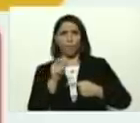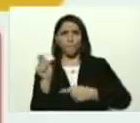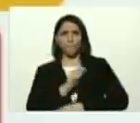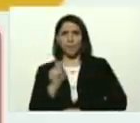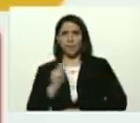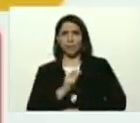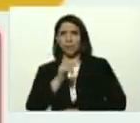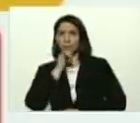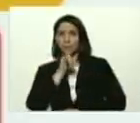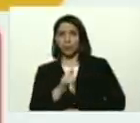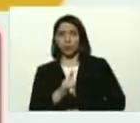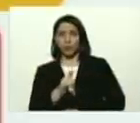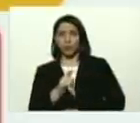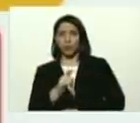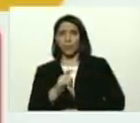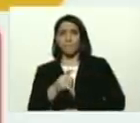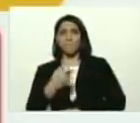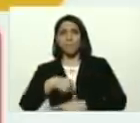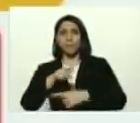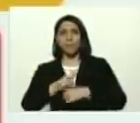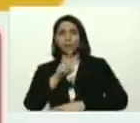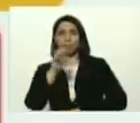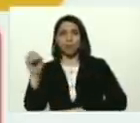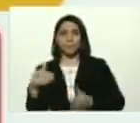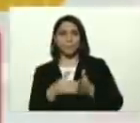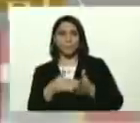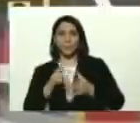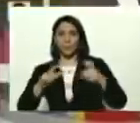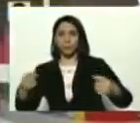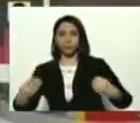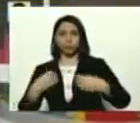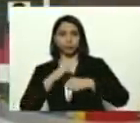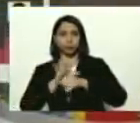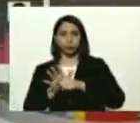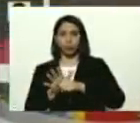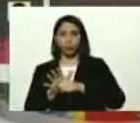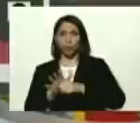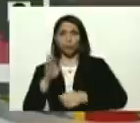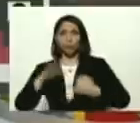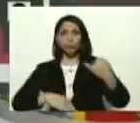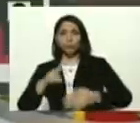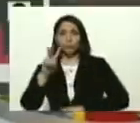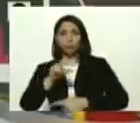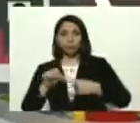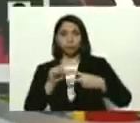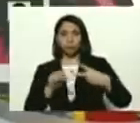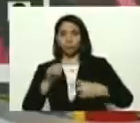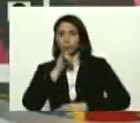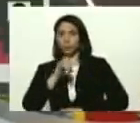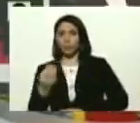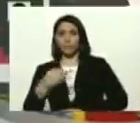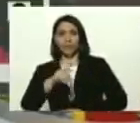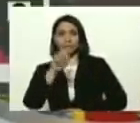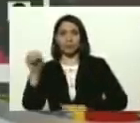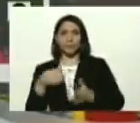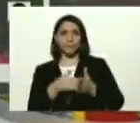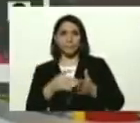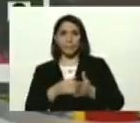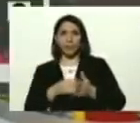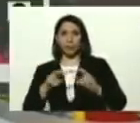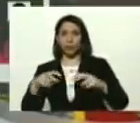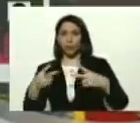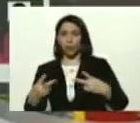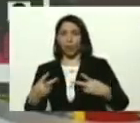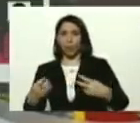primeros 100.000 casos. Durante las últimas 2 semanas... se han reportado más de 100.000 nuevos casos casi todos los